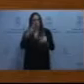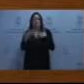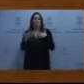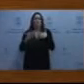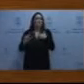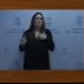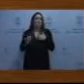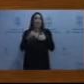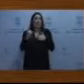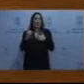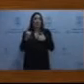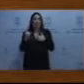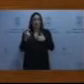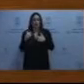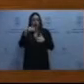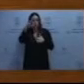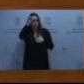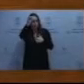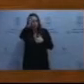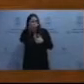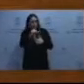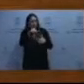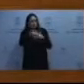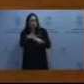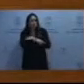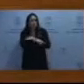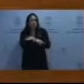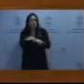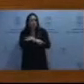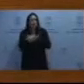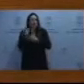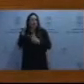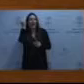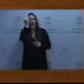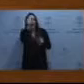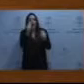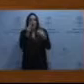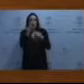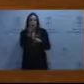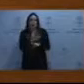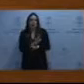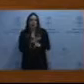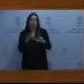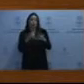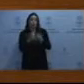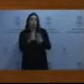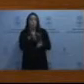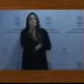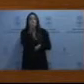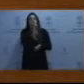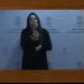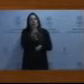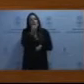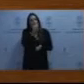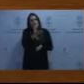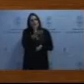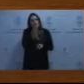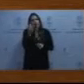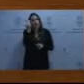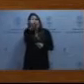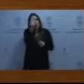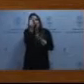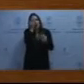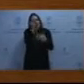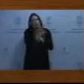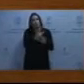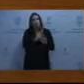intervenciones, que sigo con suma atención, son los argumentos que da el Grupo Socialista para justificar